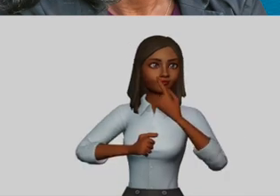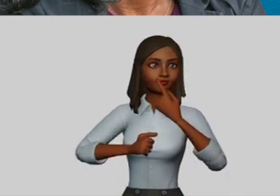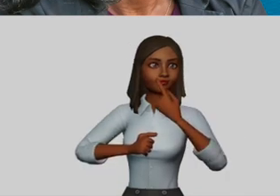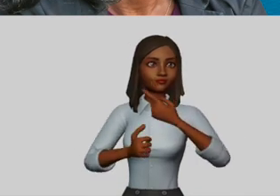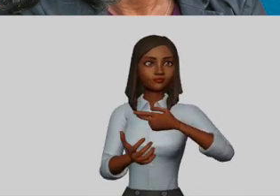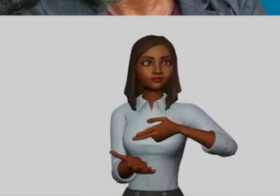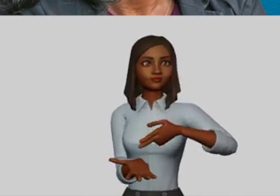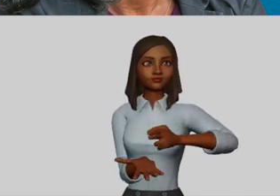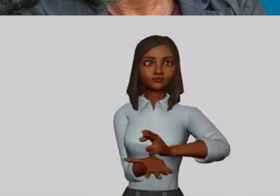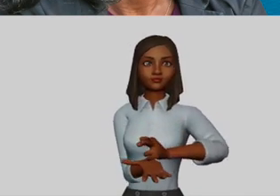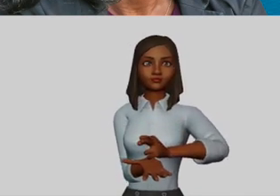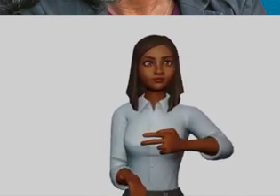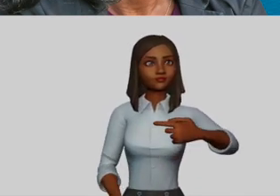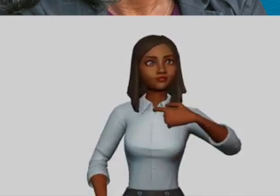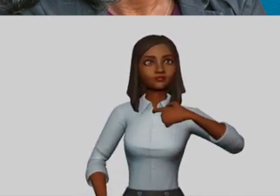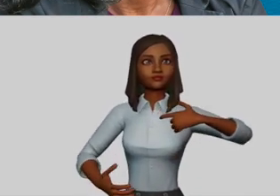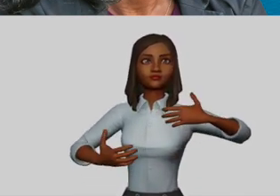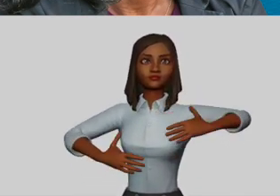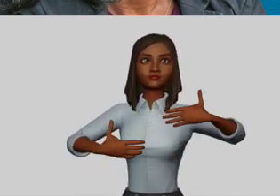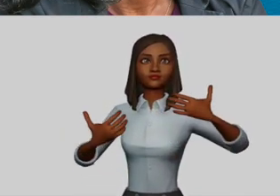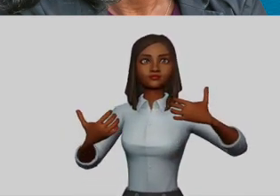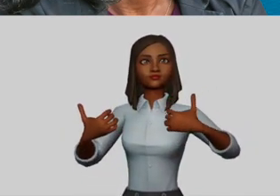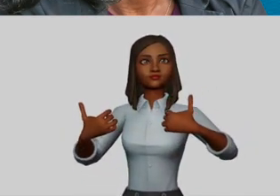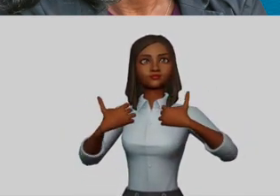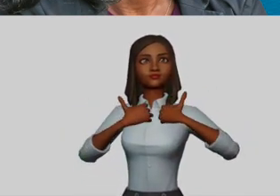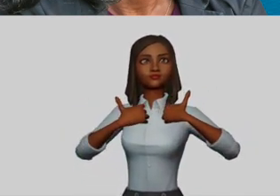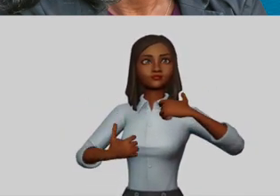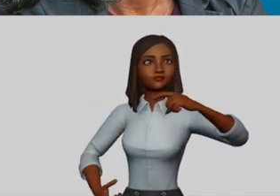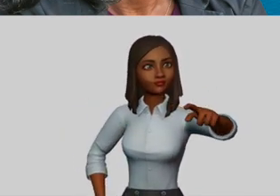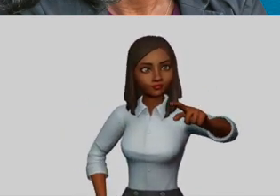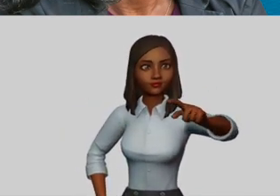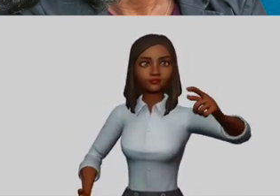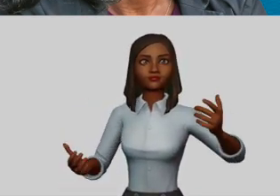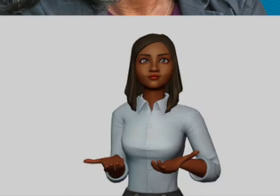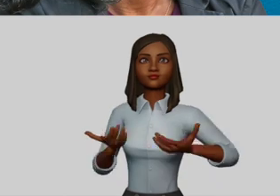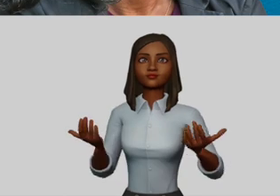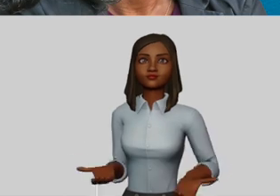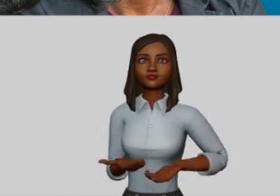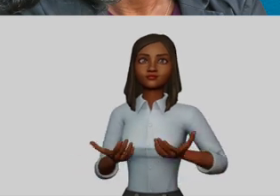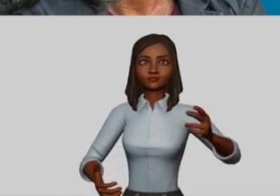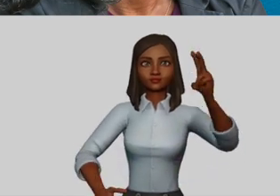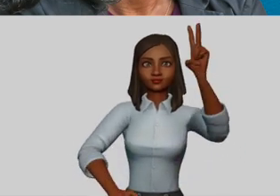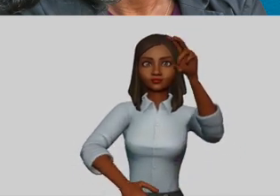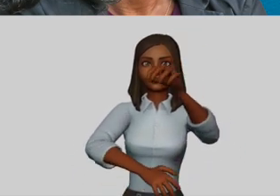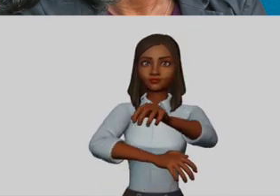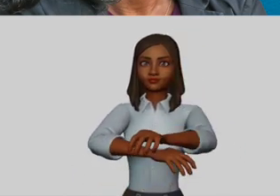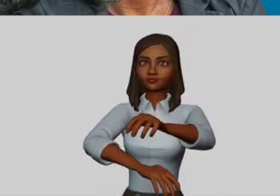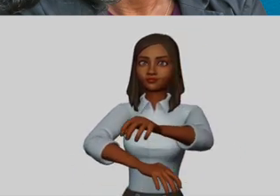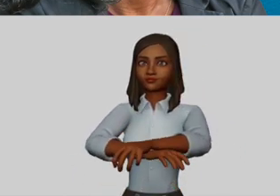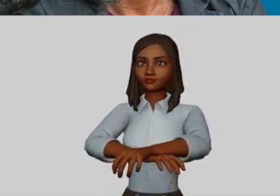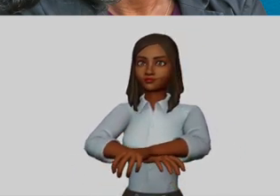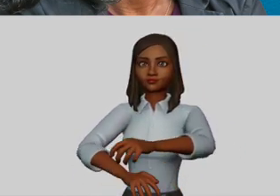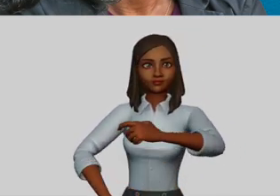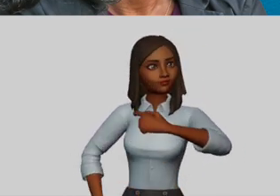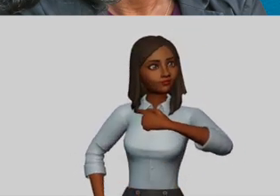Somos fan ya y queremos ver que todo lo que tú has contado se convierte en una